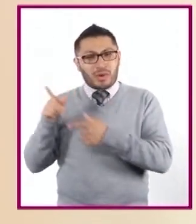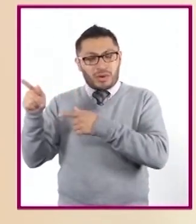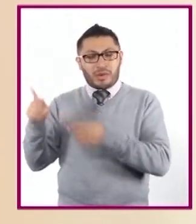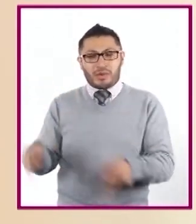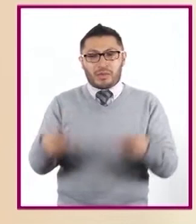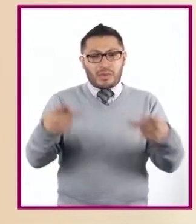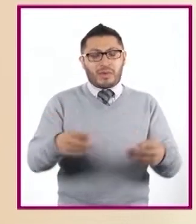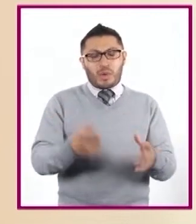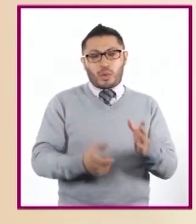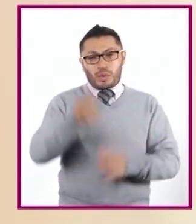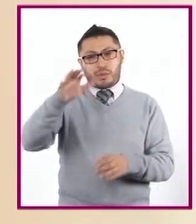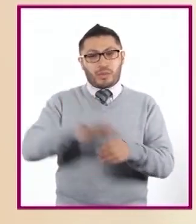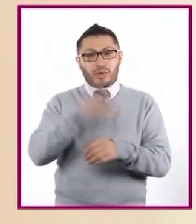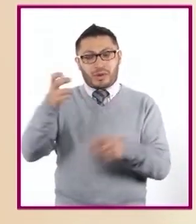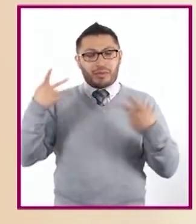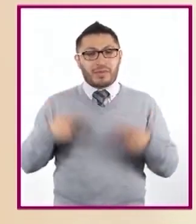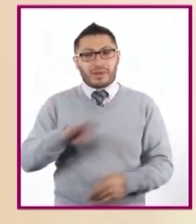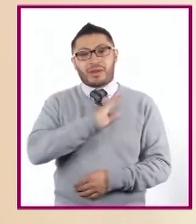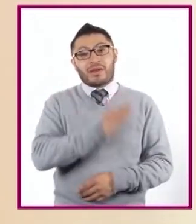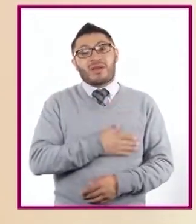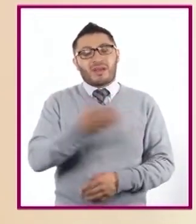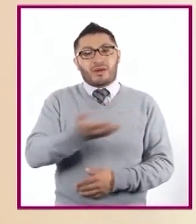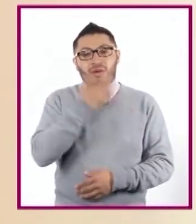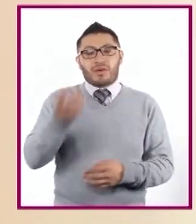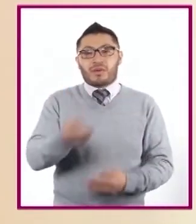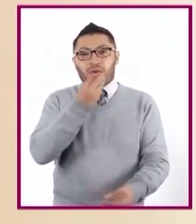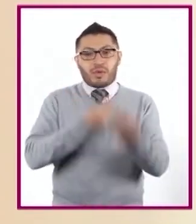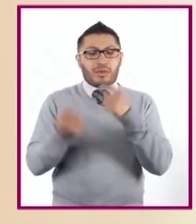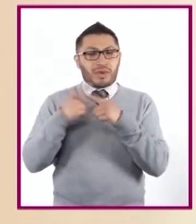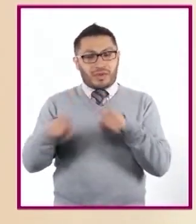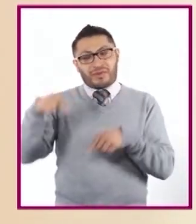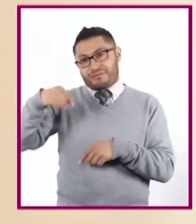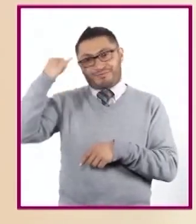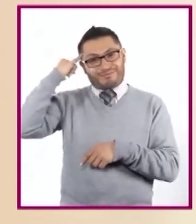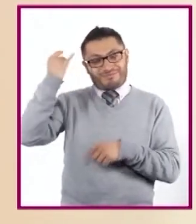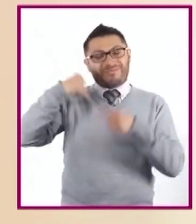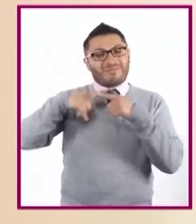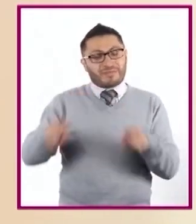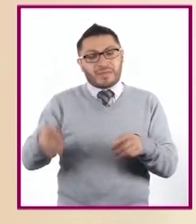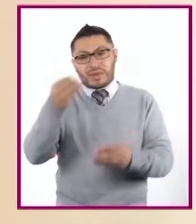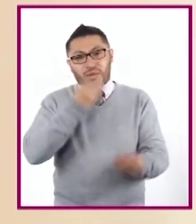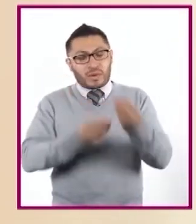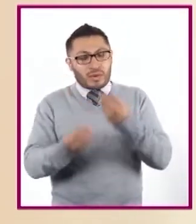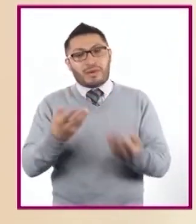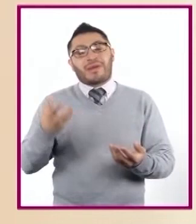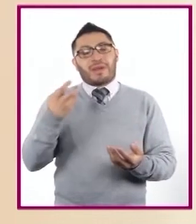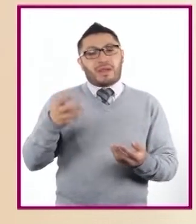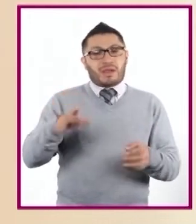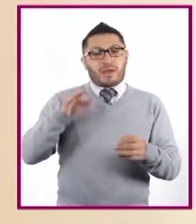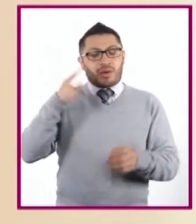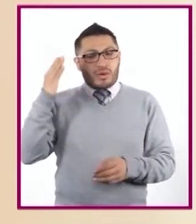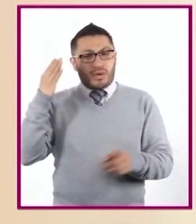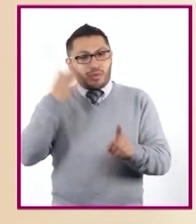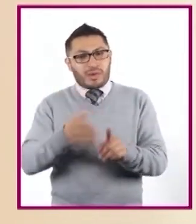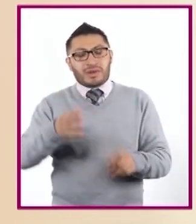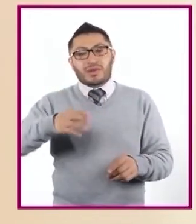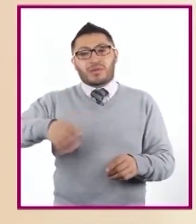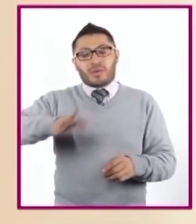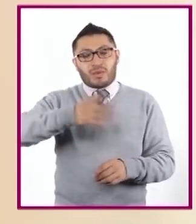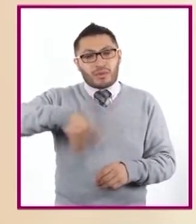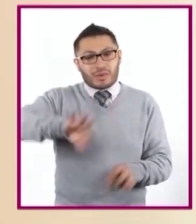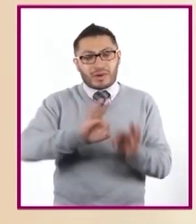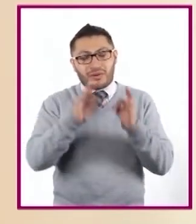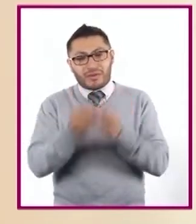los españoles, acostumbrados a una dieta diferente a la indígena, buscaron la manera de producir y cosechar en tierras americanas